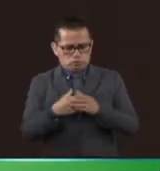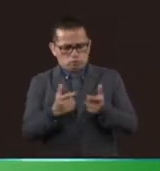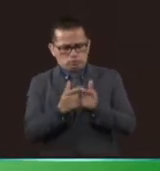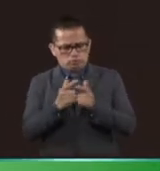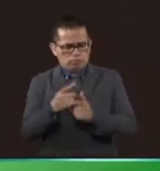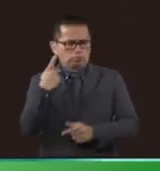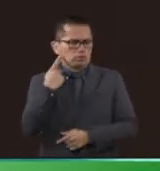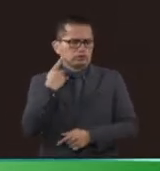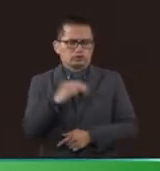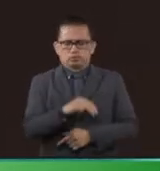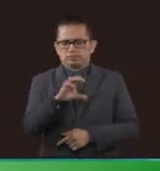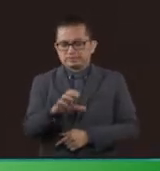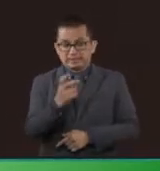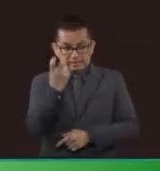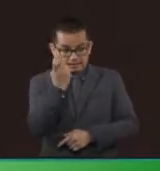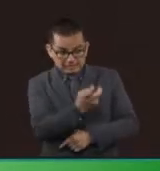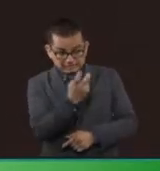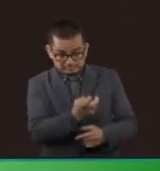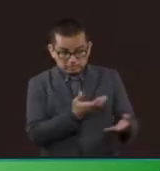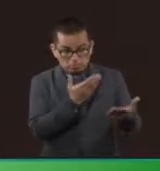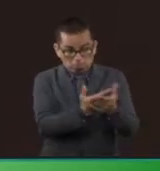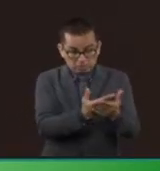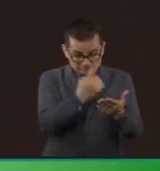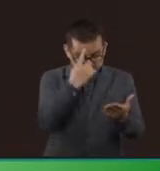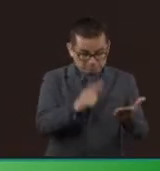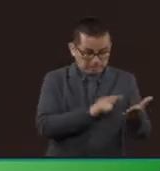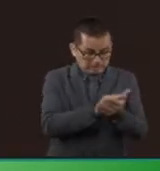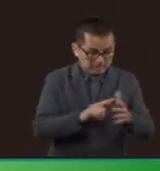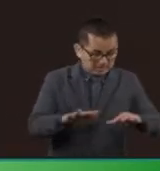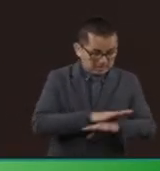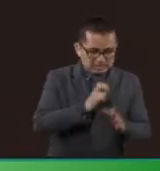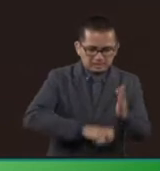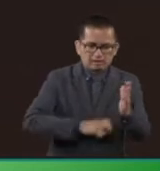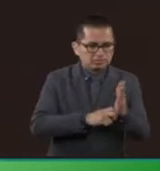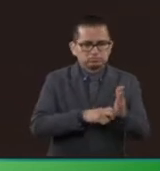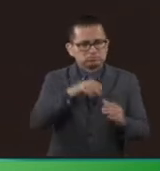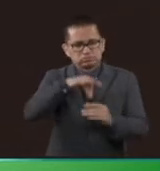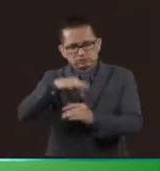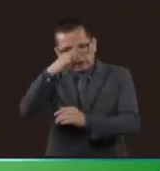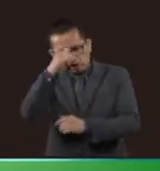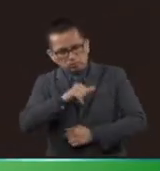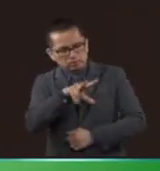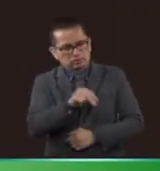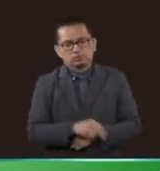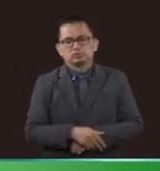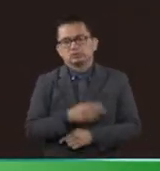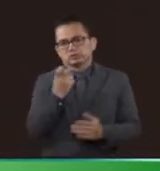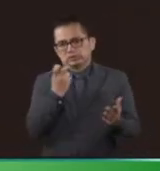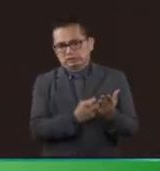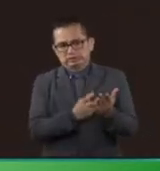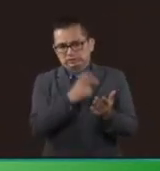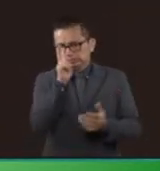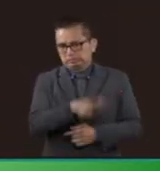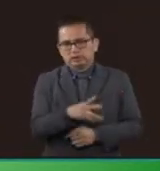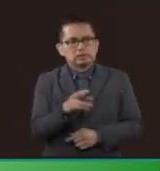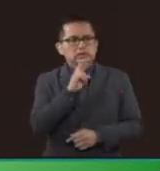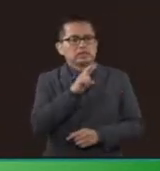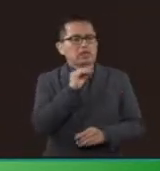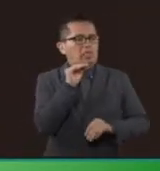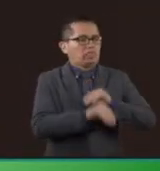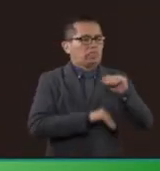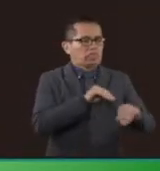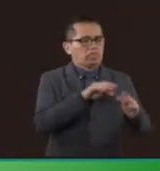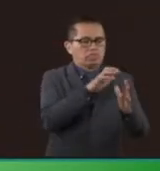en contra de esta mal llamada reforma judicial y estas disposiciones electorales hechas eh de manera inconsistente